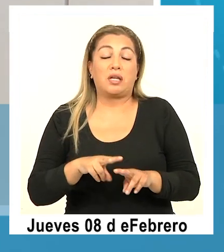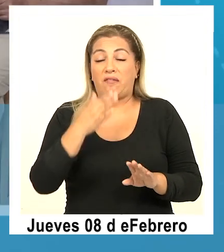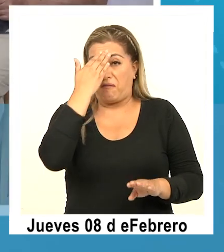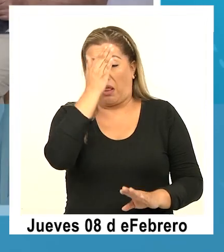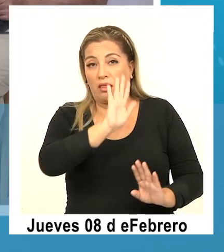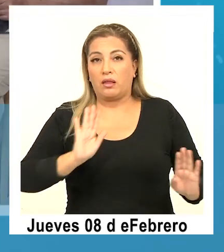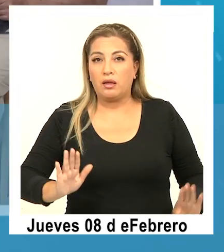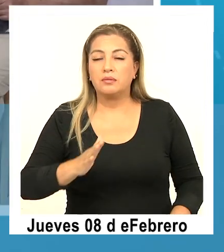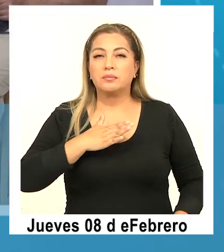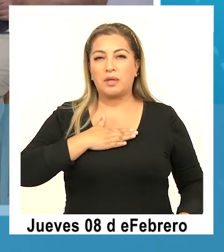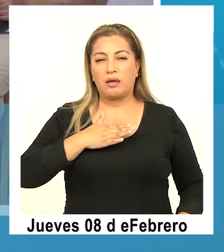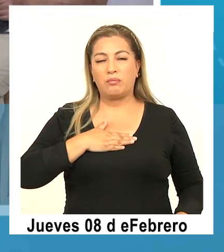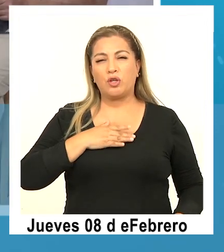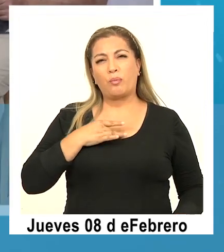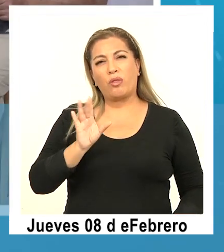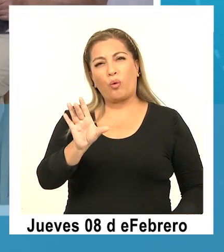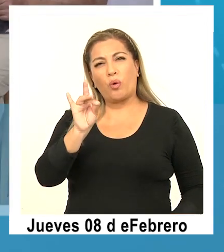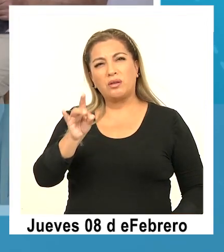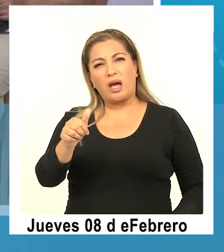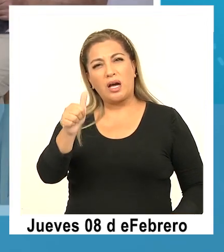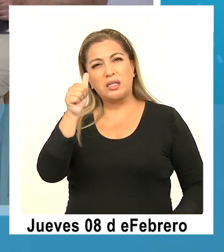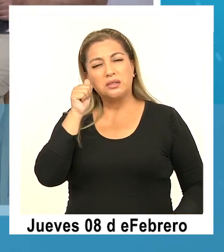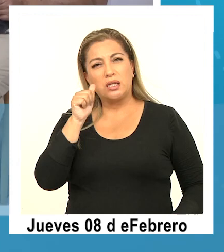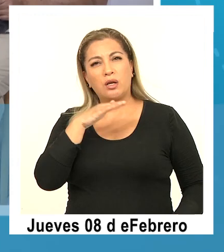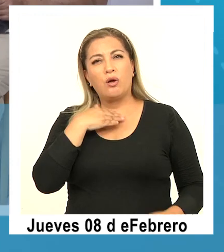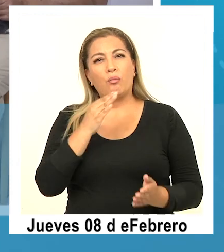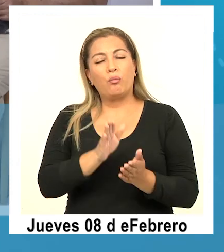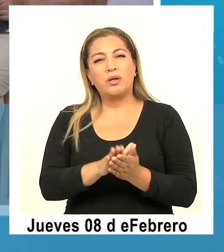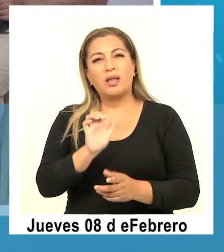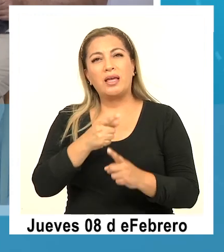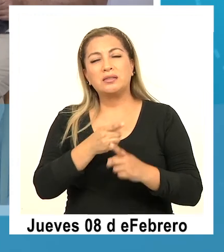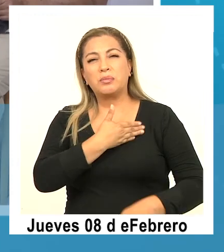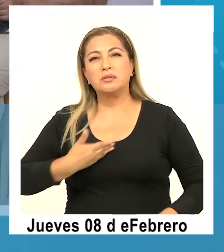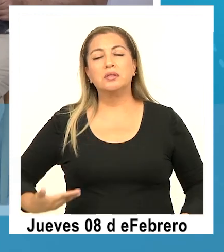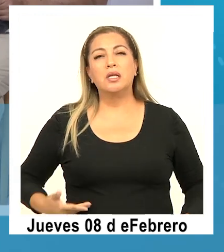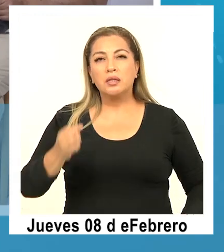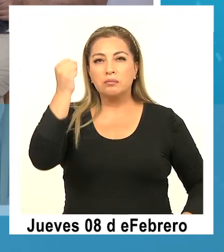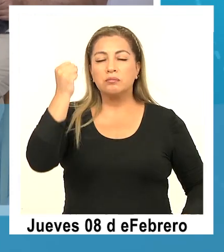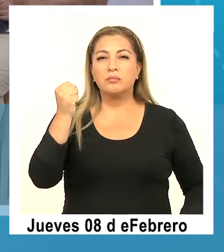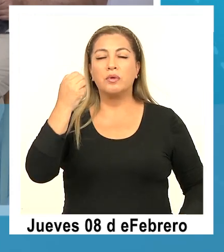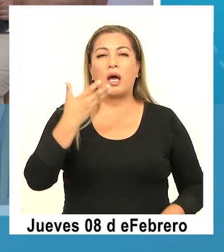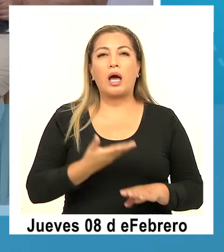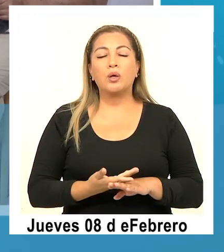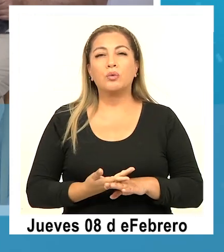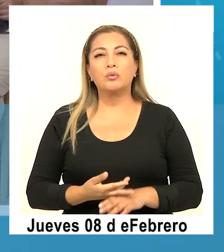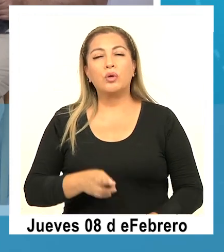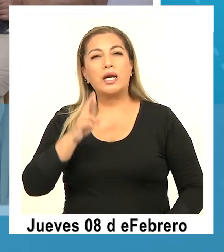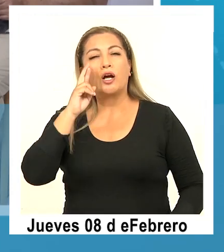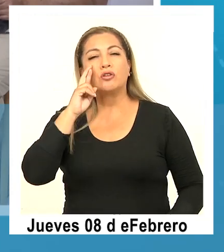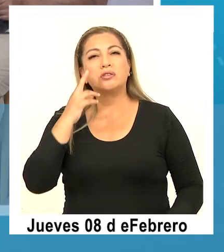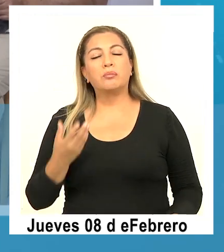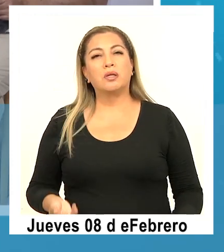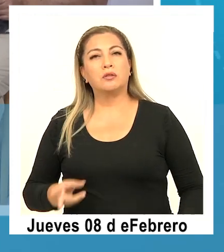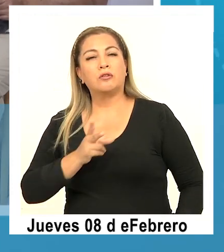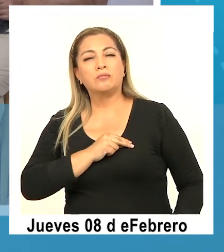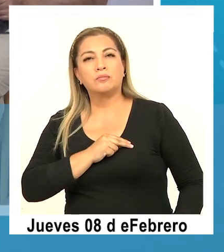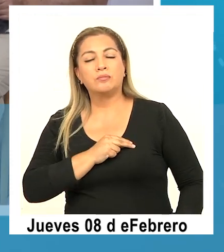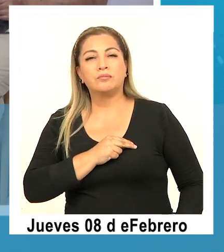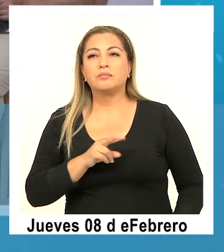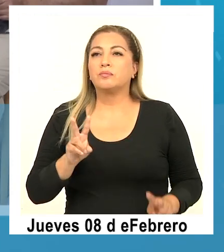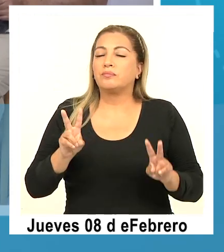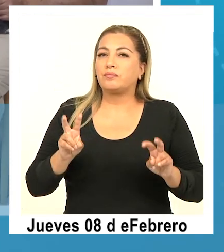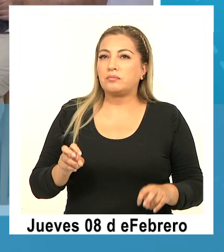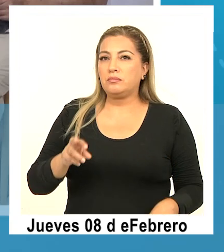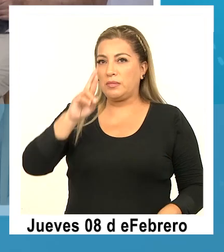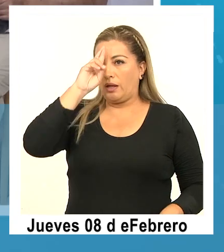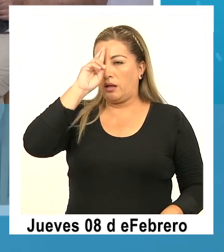por ejemplo, a mí me llamó la atención ayer, a raíz de la muerte del presidente Piñera, donde hubo un reconocimiento, de partida un respeto, que yo